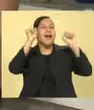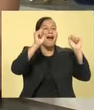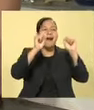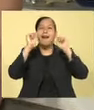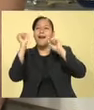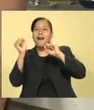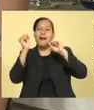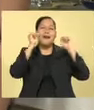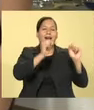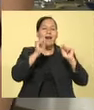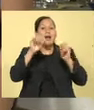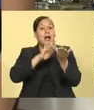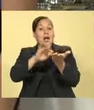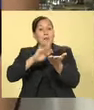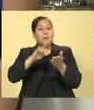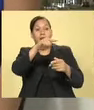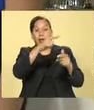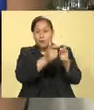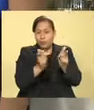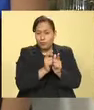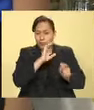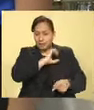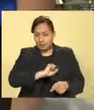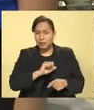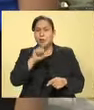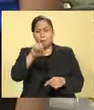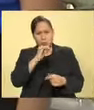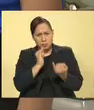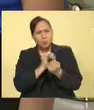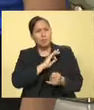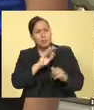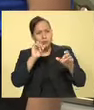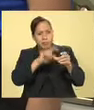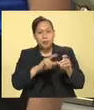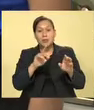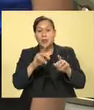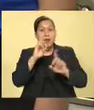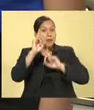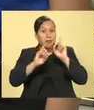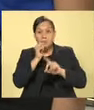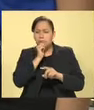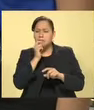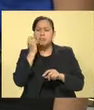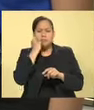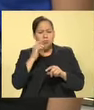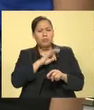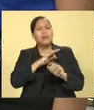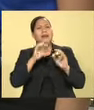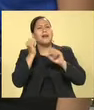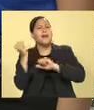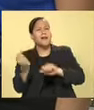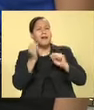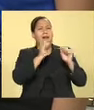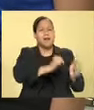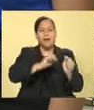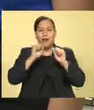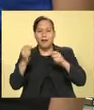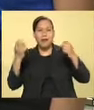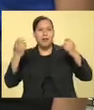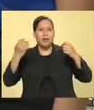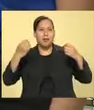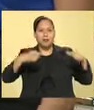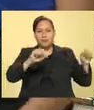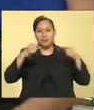la porra y apoya a su equipo, bueno, usted puede ser parte a veces, si no haces un deporte, de ser parte de una porra. Sin violencia,